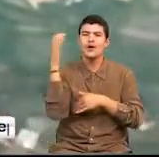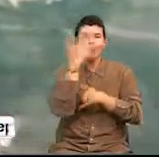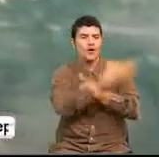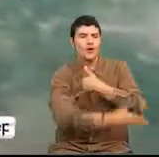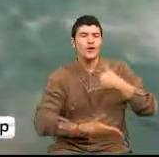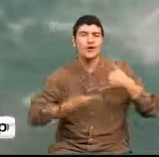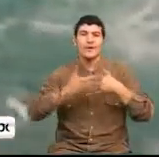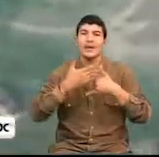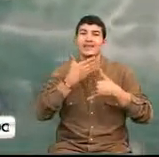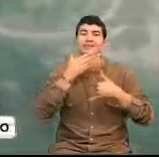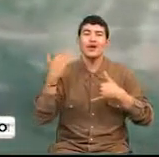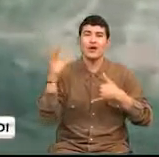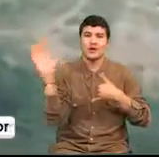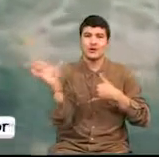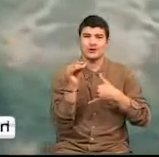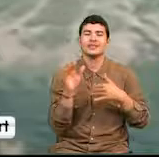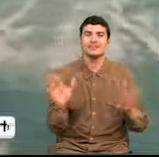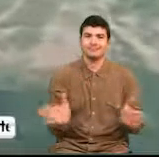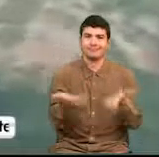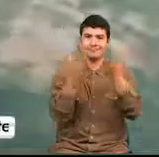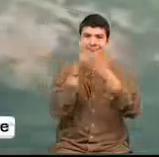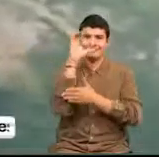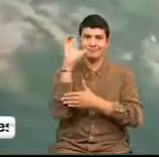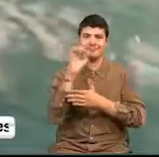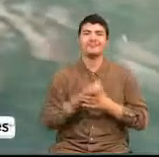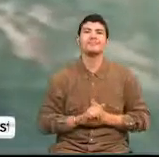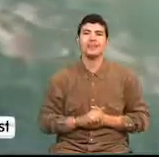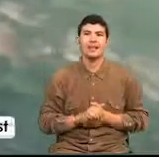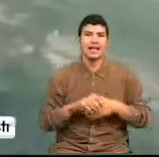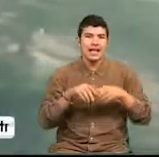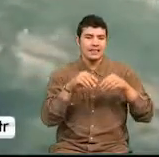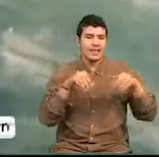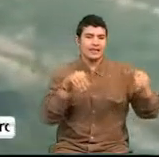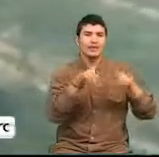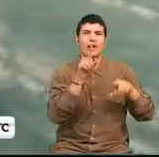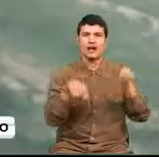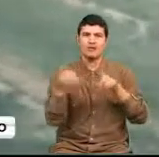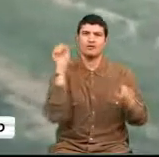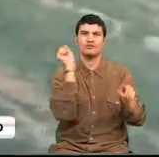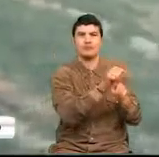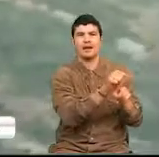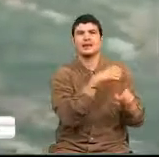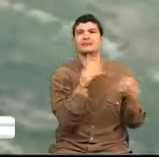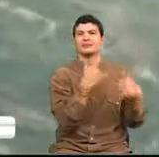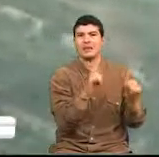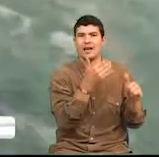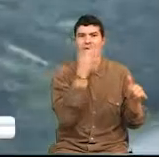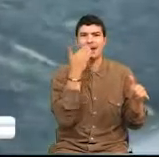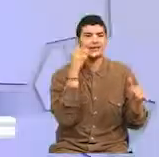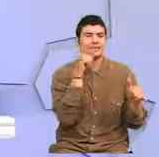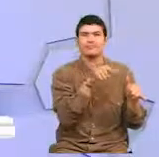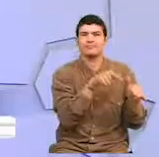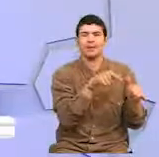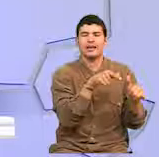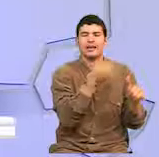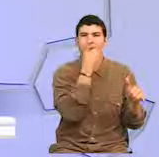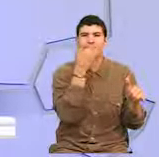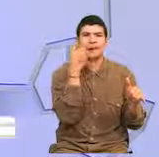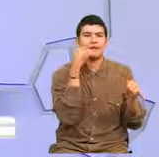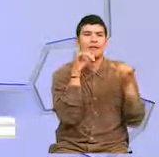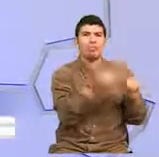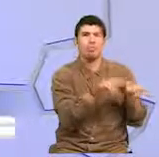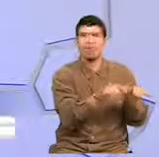sacar un mejor país. Hay territorios que estarán siendo abandonados o ya han sido abandonados por la FARC para iniciar ese